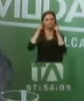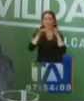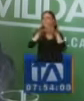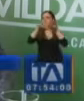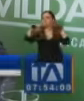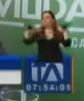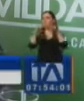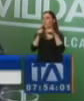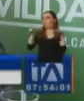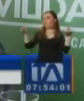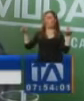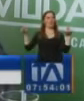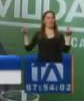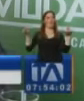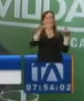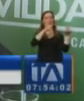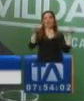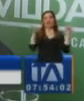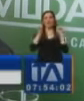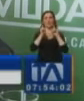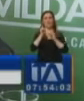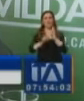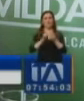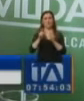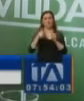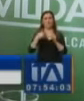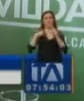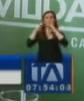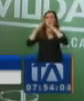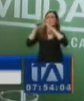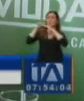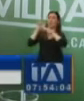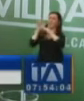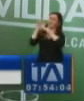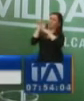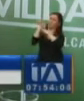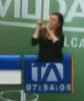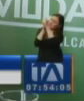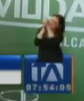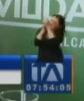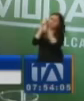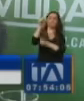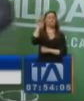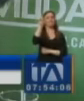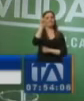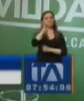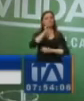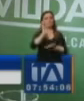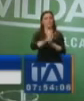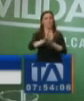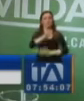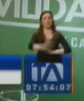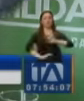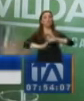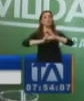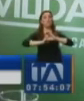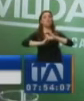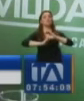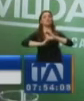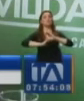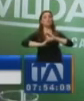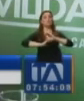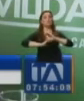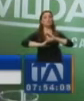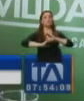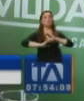cable va a pasar por el techo de su casa. En el sector del condado y toda la ruta en sí,